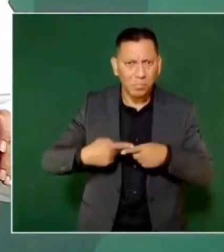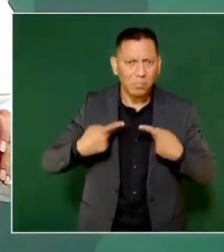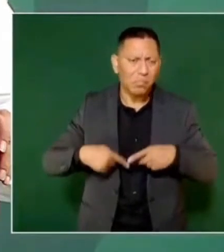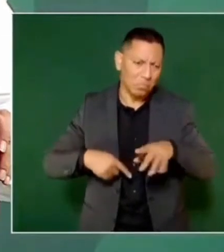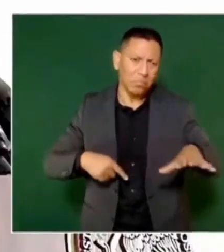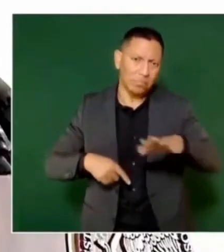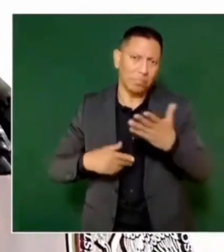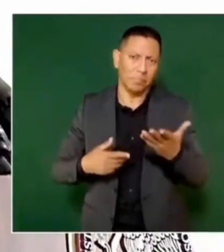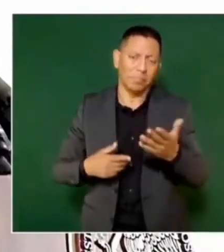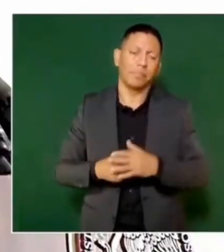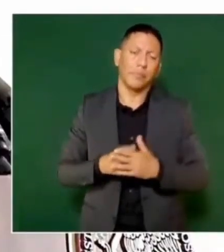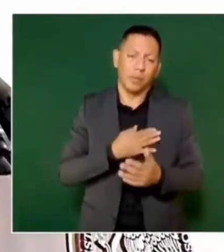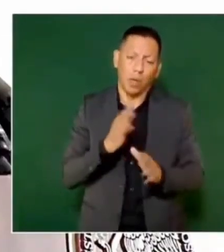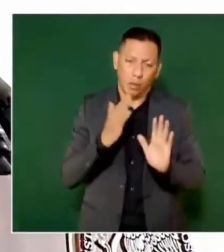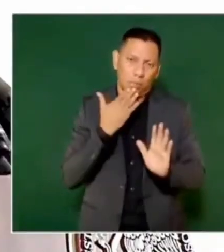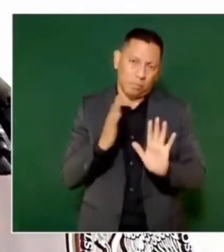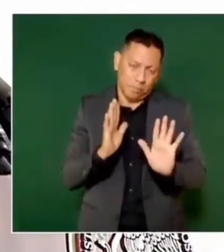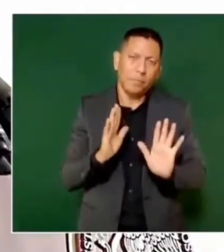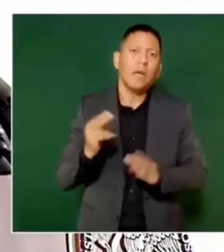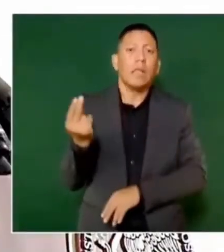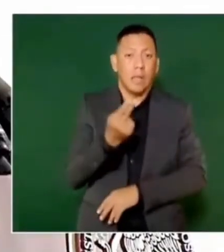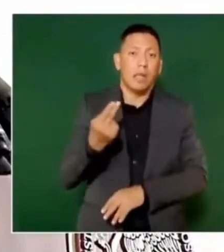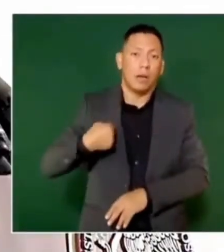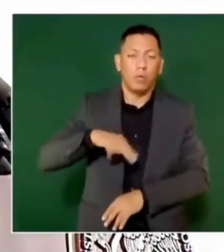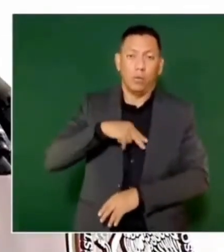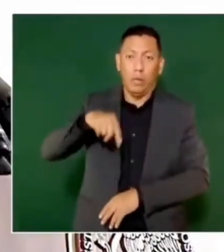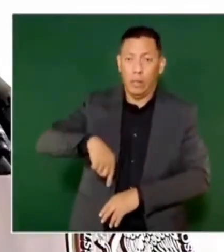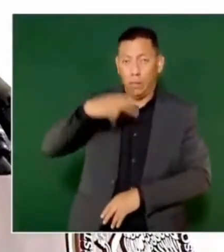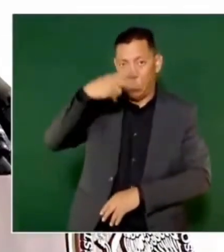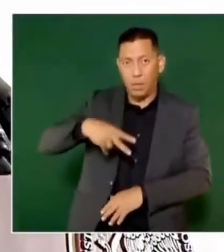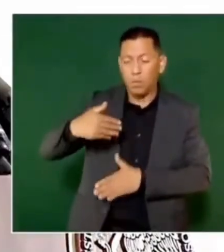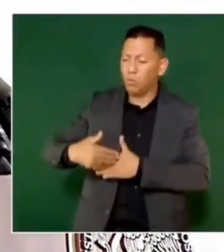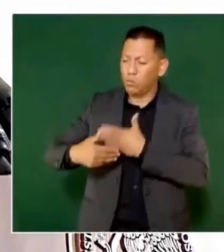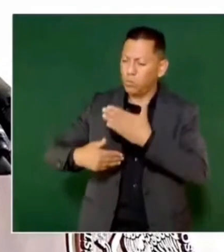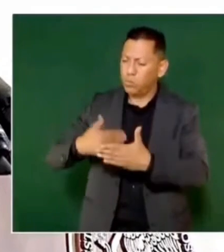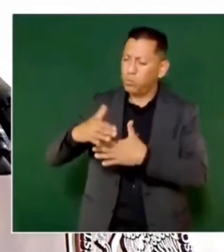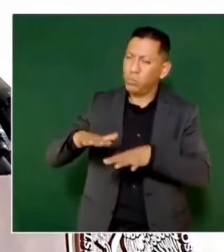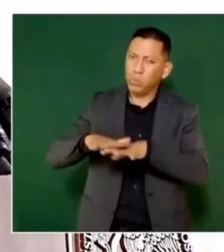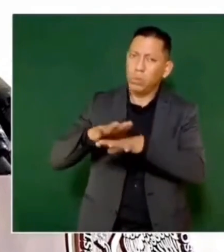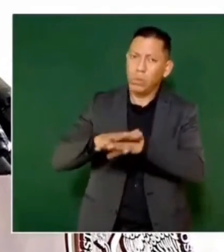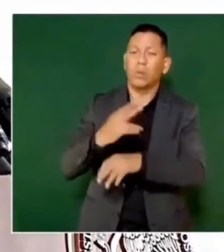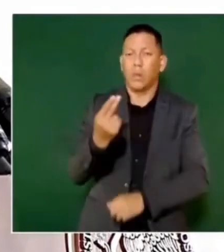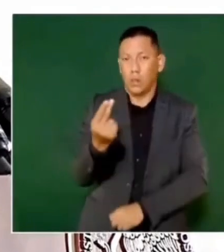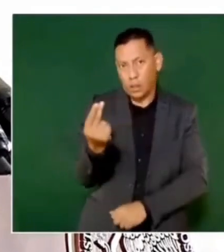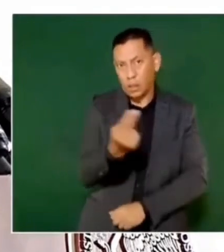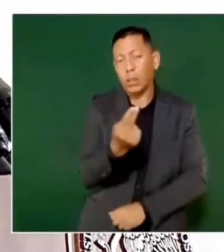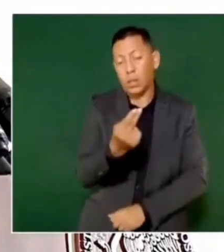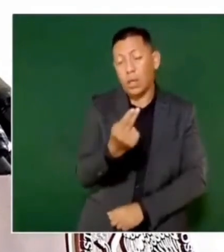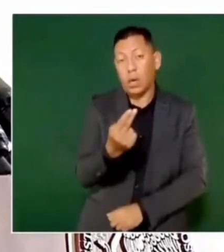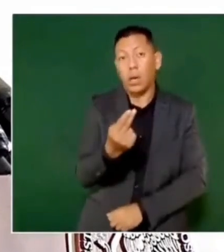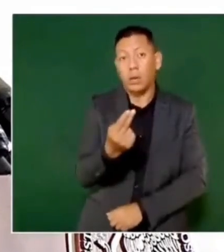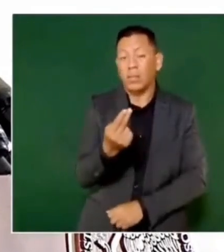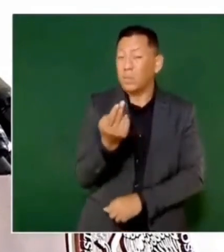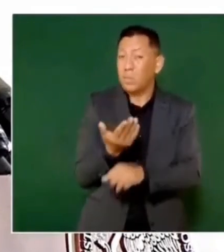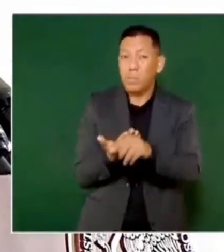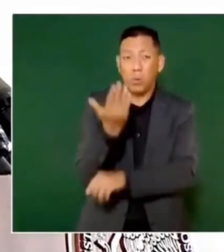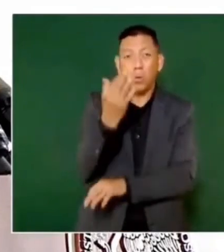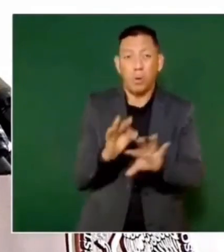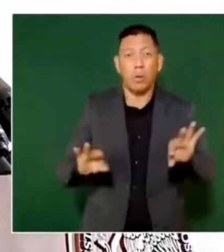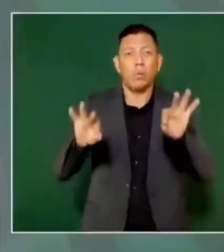tenemos que seguir avanzando en todo esto y sí es